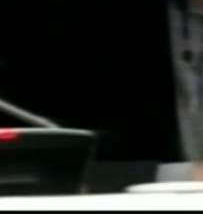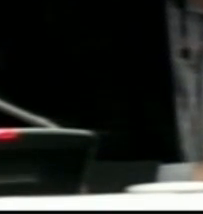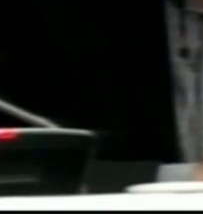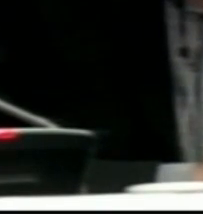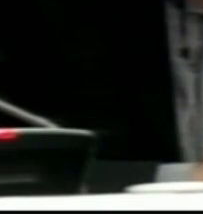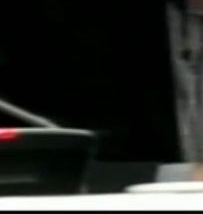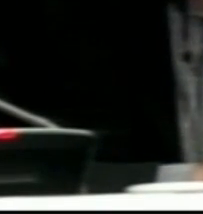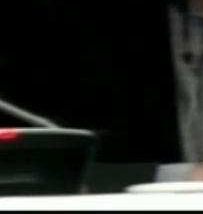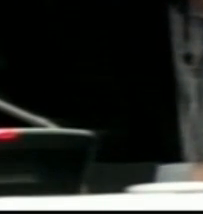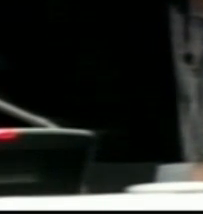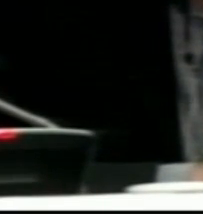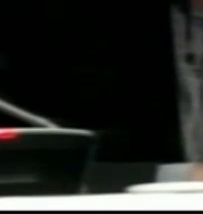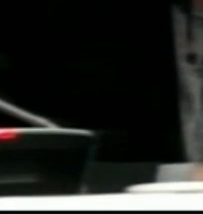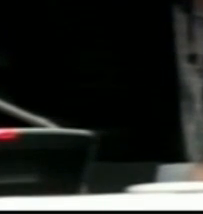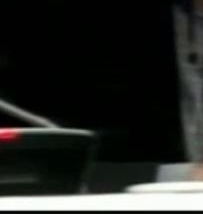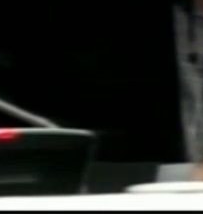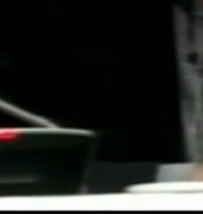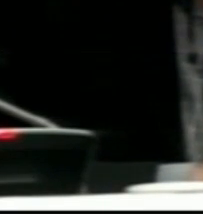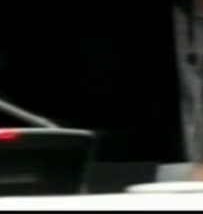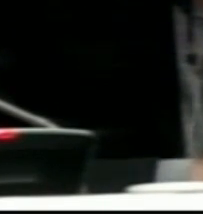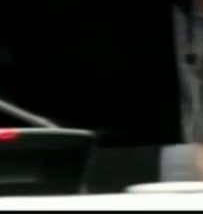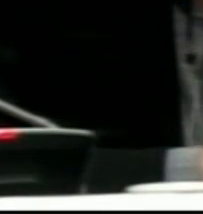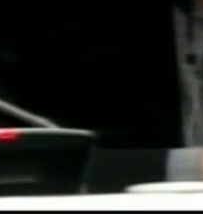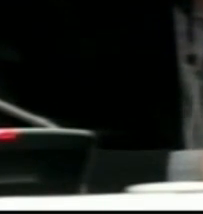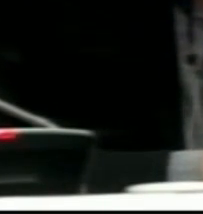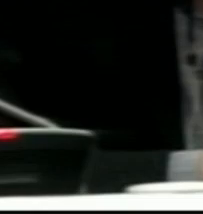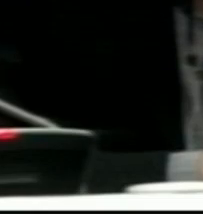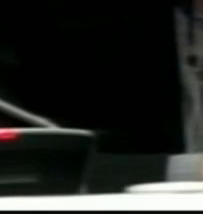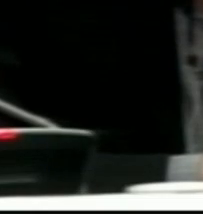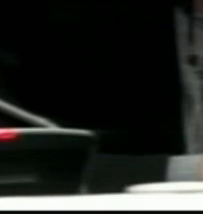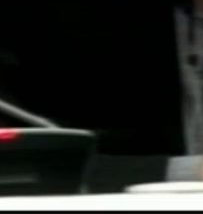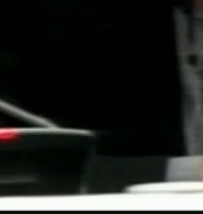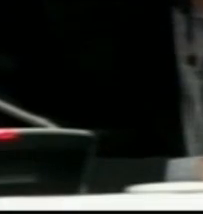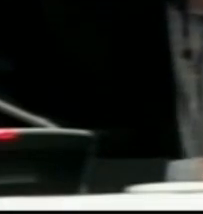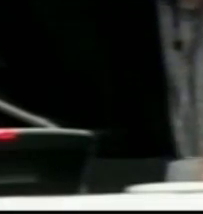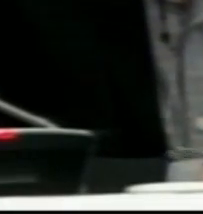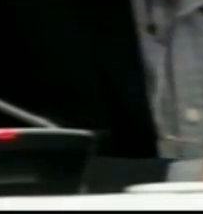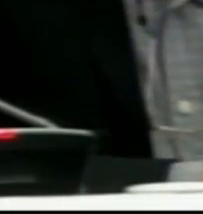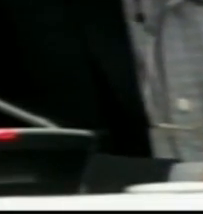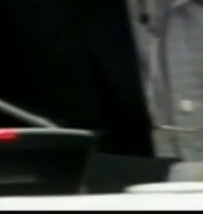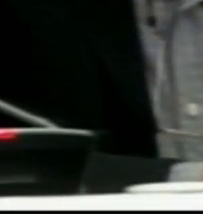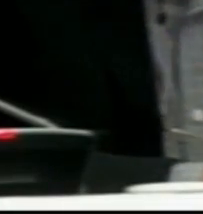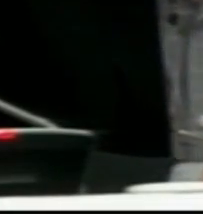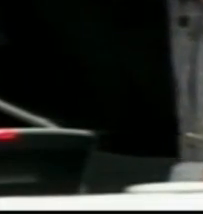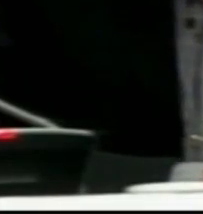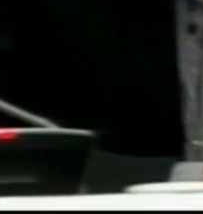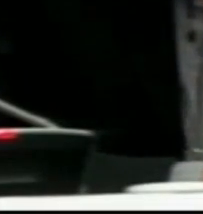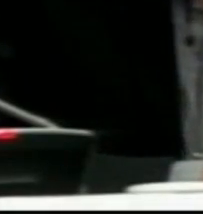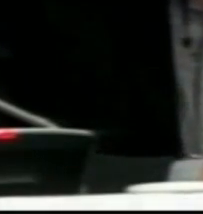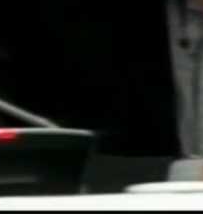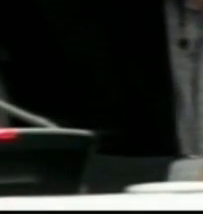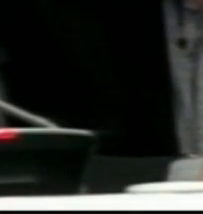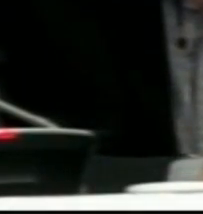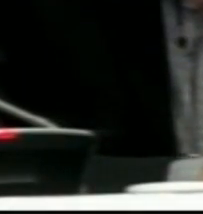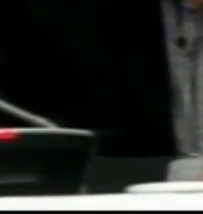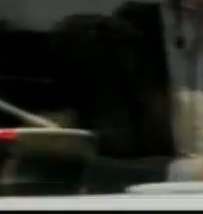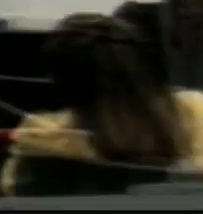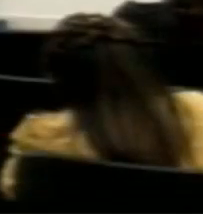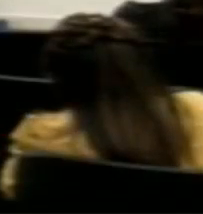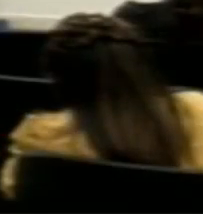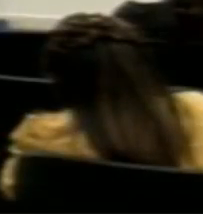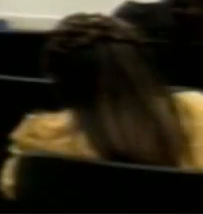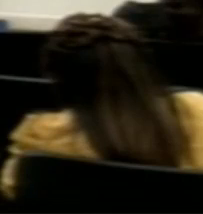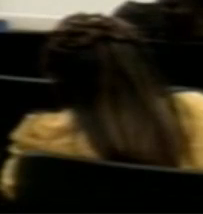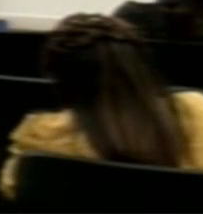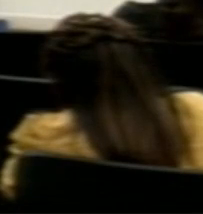resultado de estos procesos, incluso los no resueltos? Por favor, licenciado Reyes.